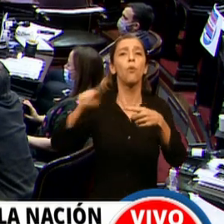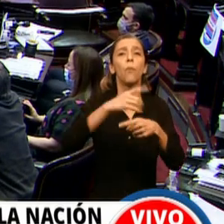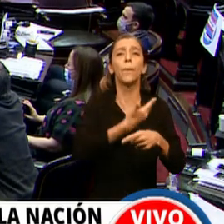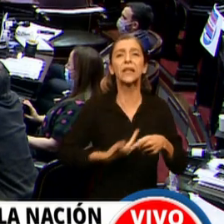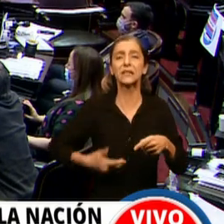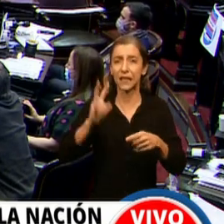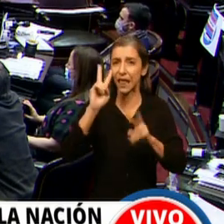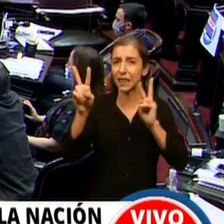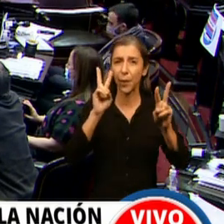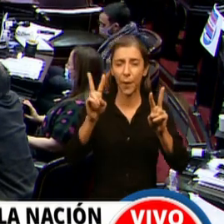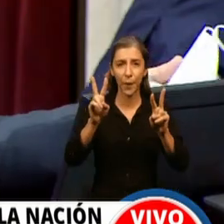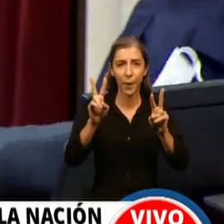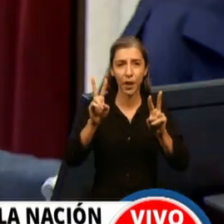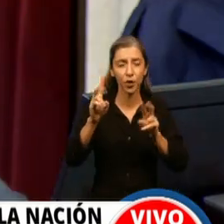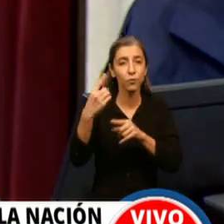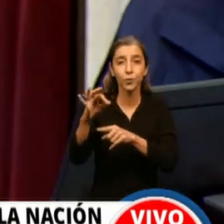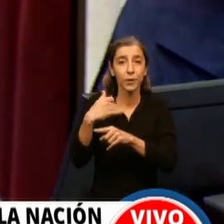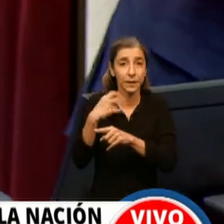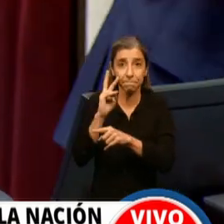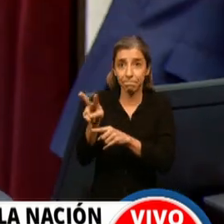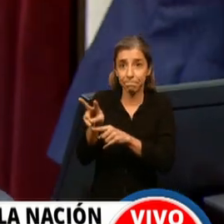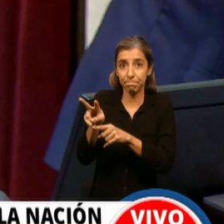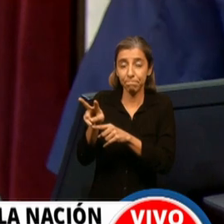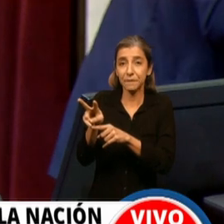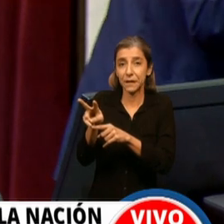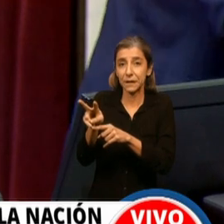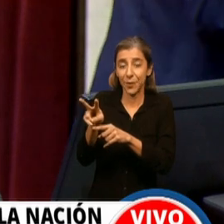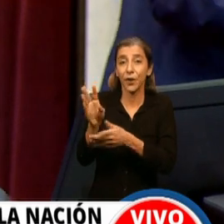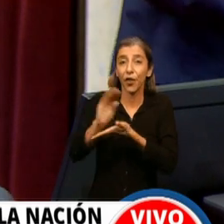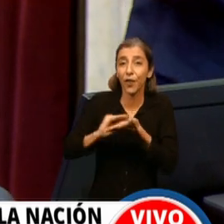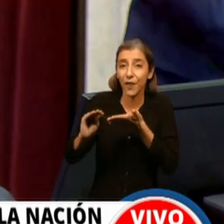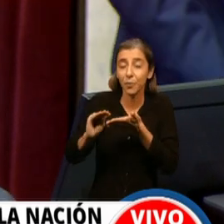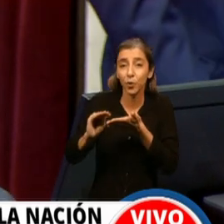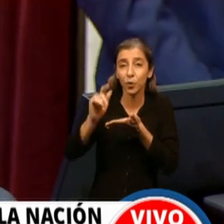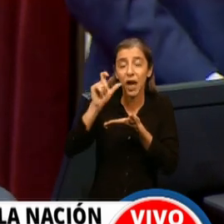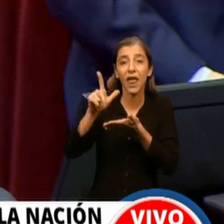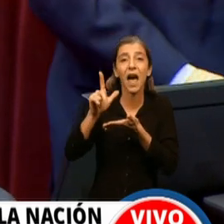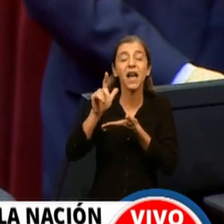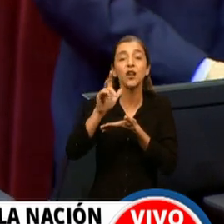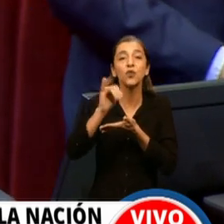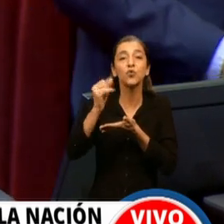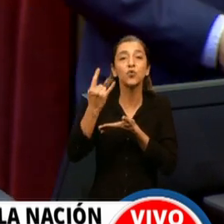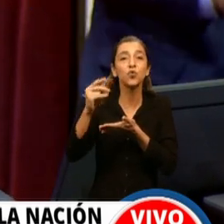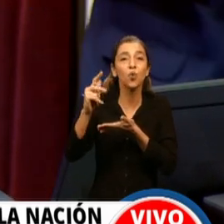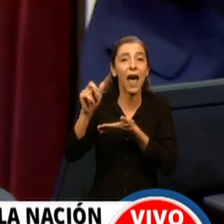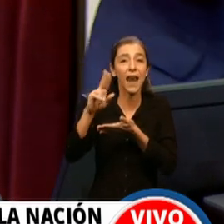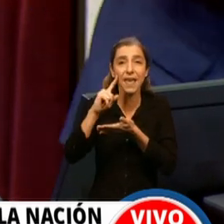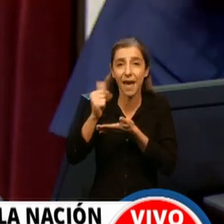la la única autoridad del bloque que hay diputada el azúcar ya es usted